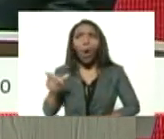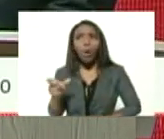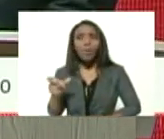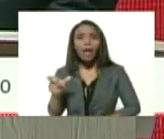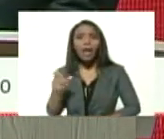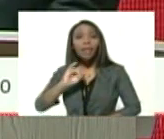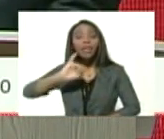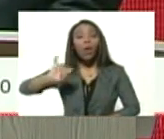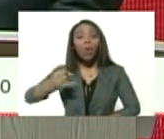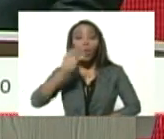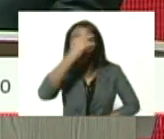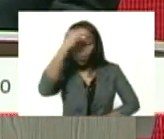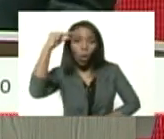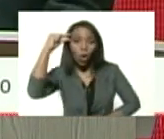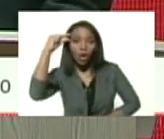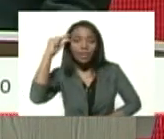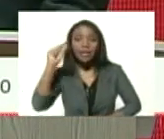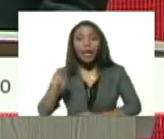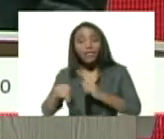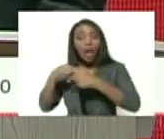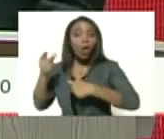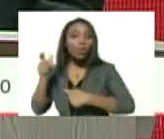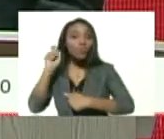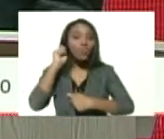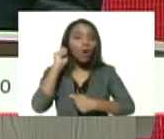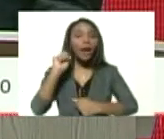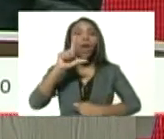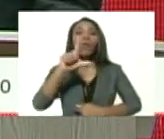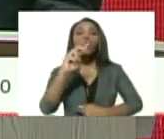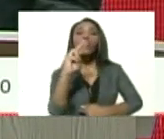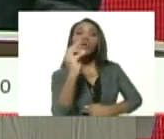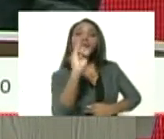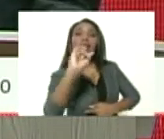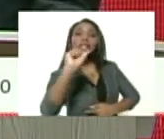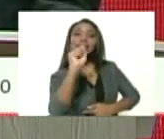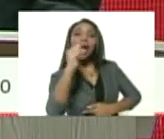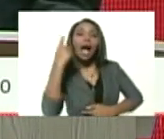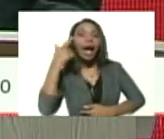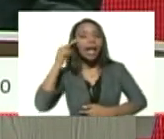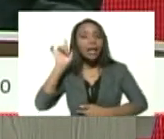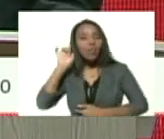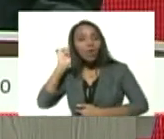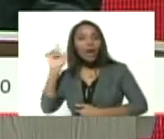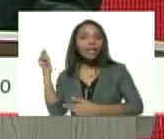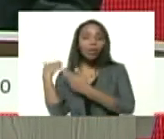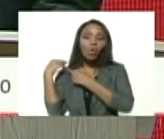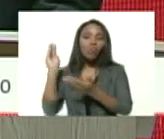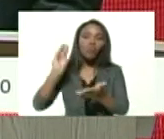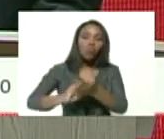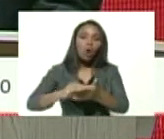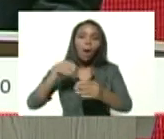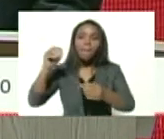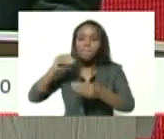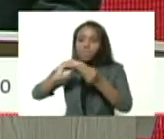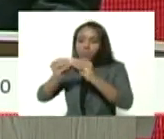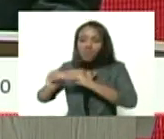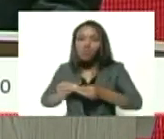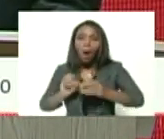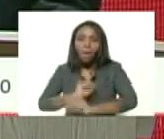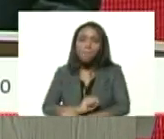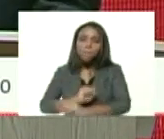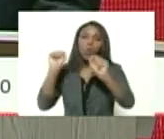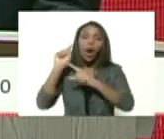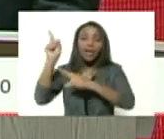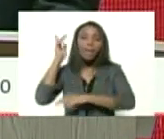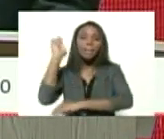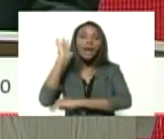Julio Borges y de Luis Ortega Díaz para colocar aparatos explosivos en el Palacio de